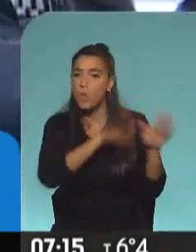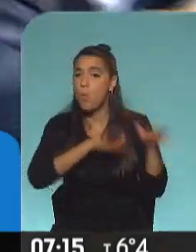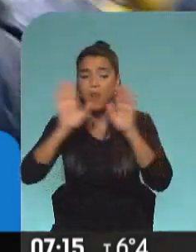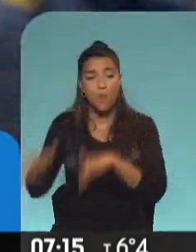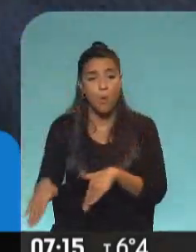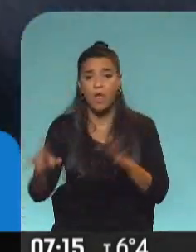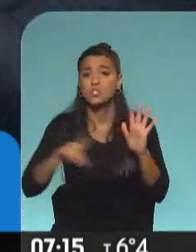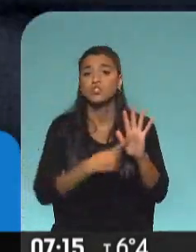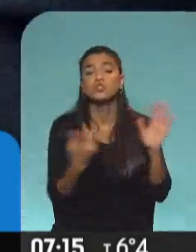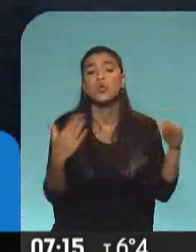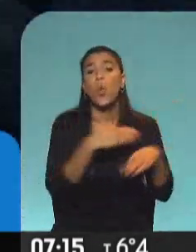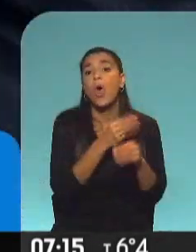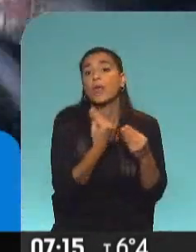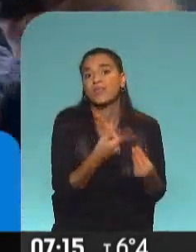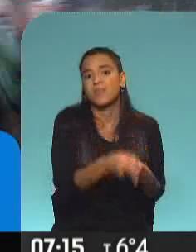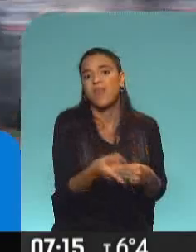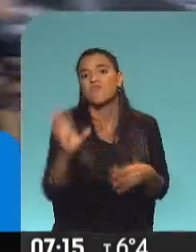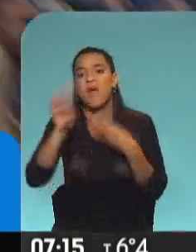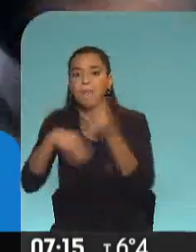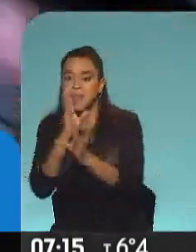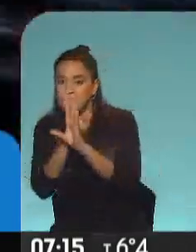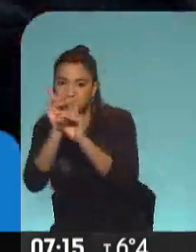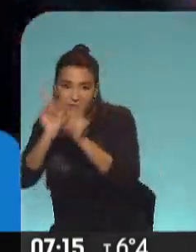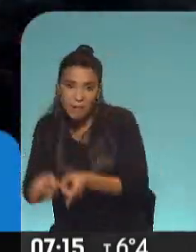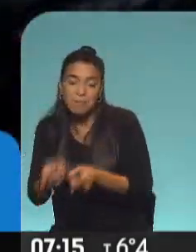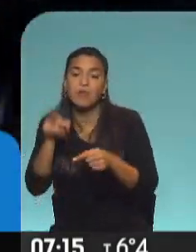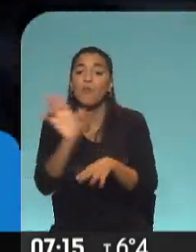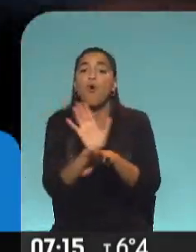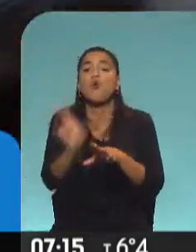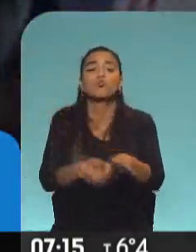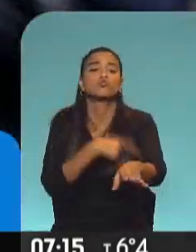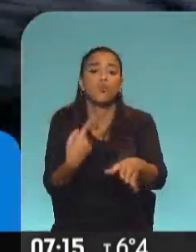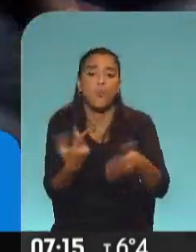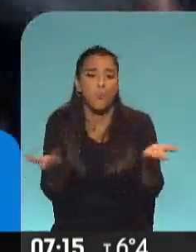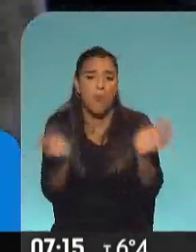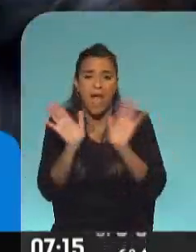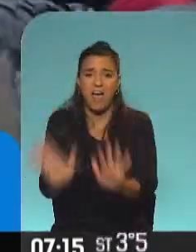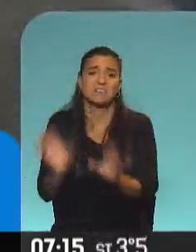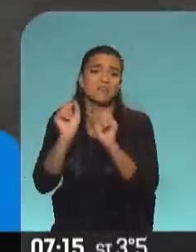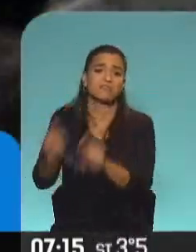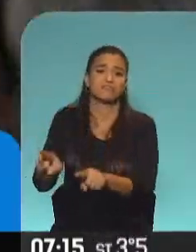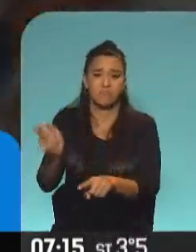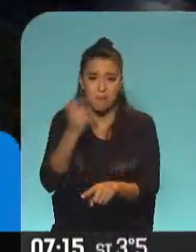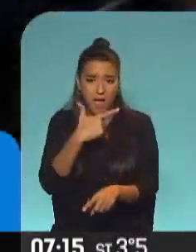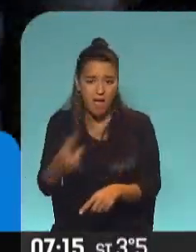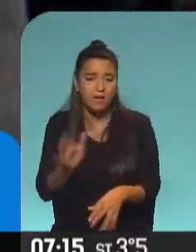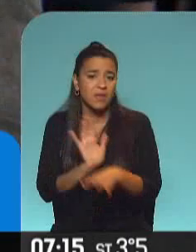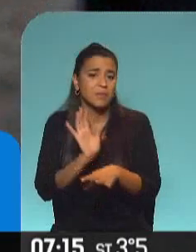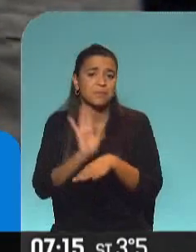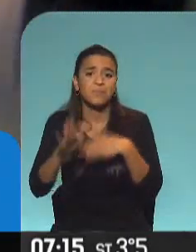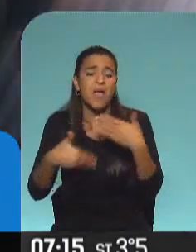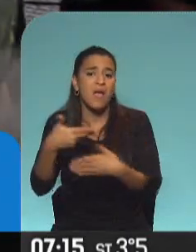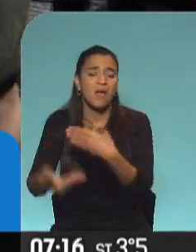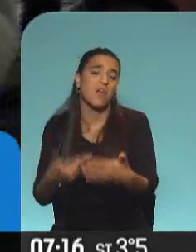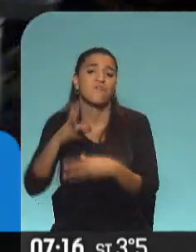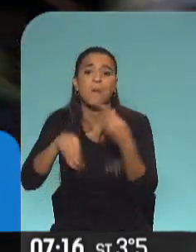lo que había hecho en su familia. Es decir, esto es una costumbre, es una, podríamos decir, una suerte de perversión familiar, la de